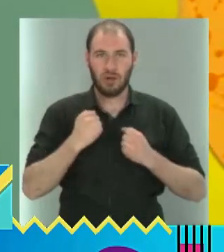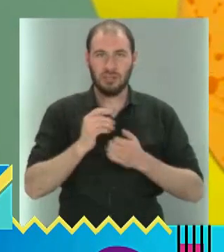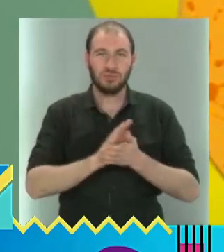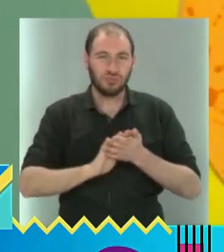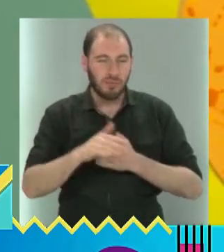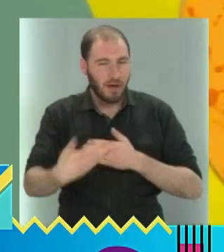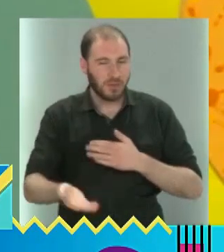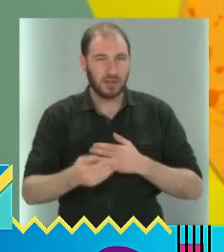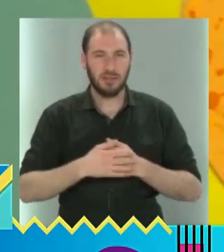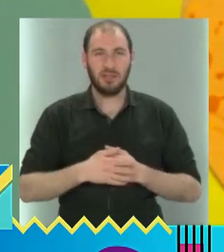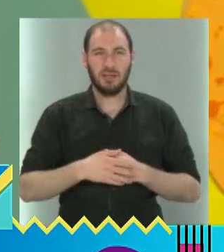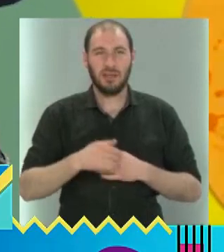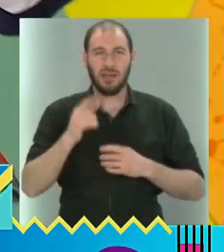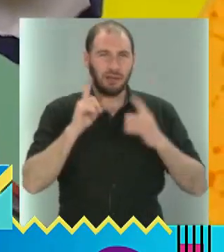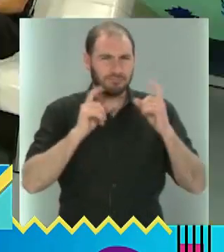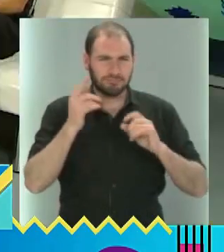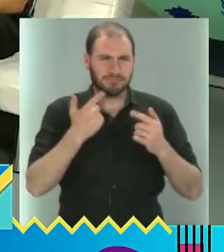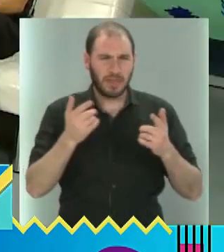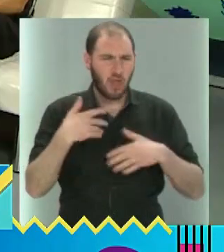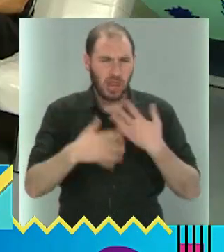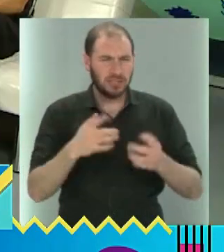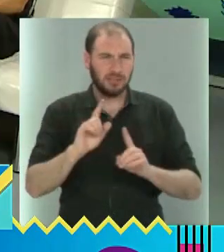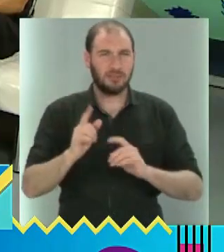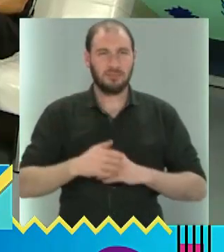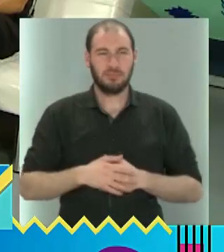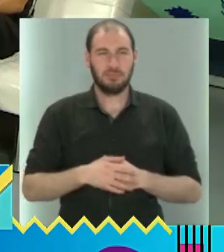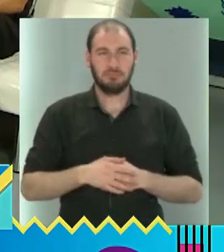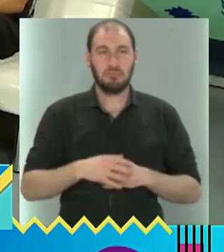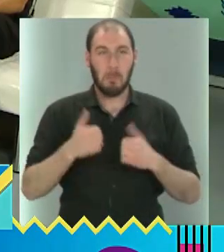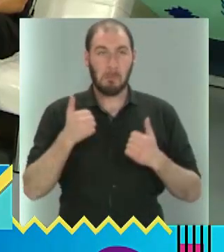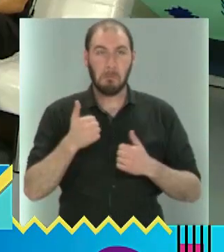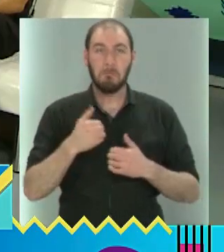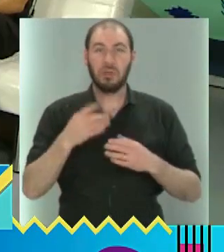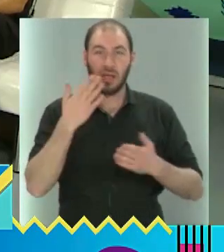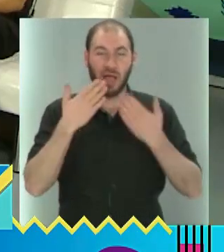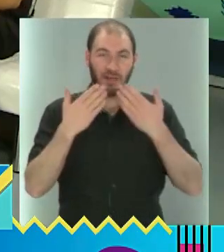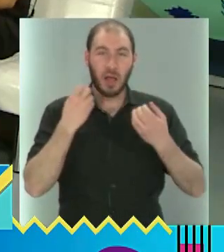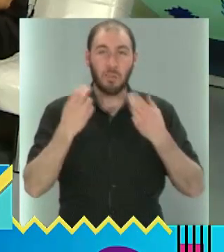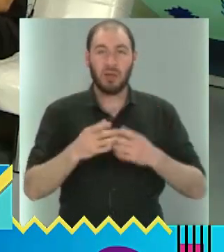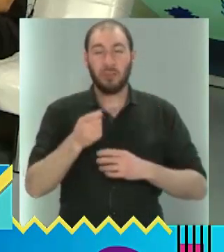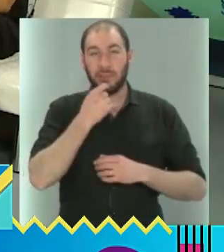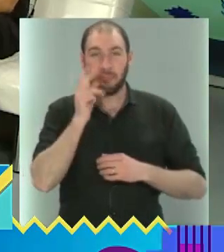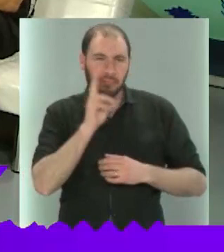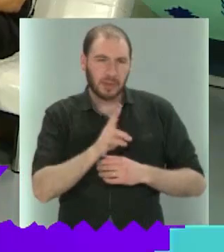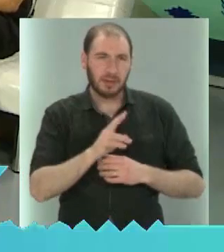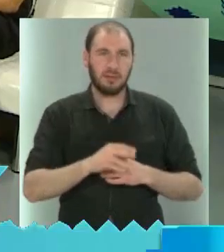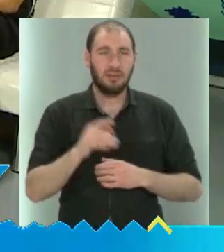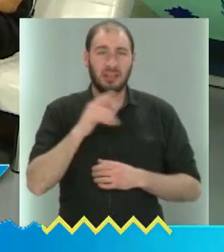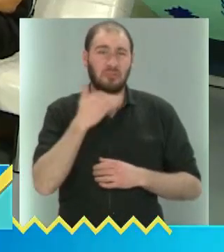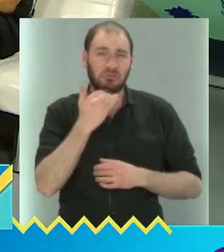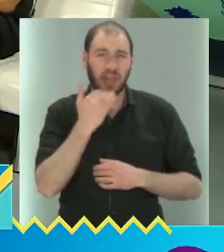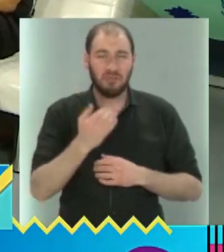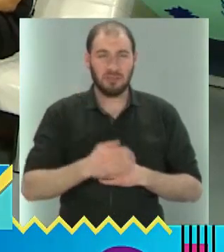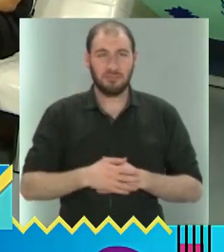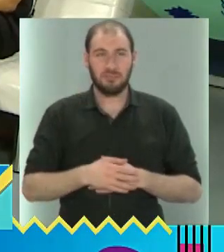suave exteriormente, que no necesita expresarse con violencia. Qué bueno poder comentarlo, ¿no? Porque uno lo puede ver y no tener idea